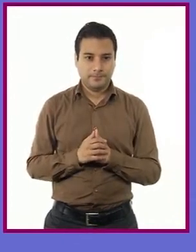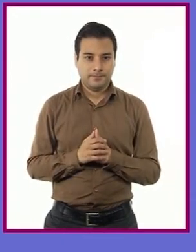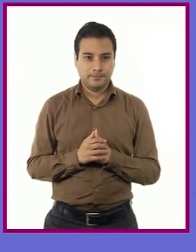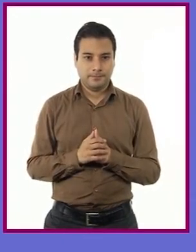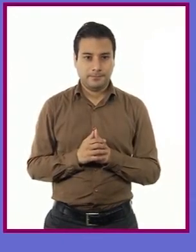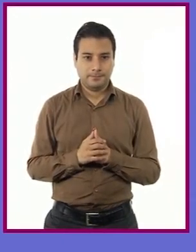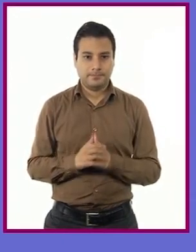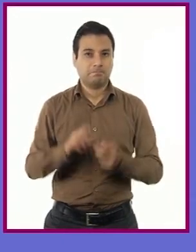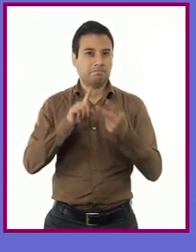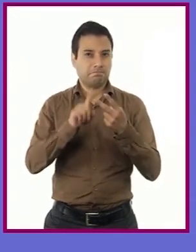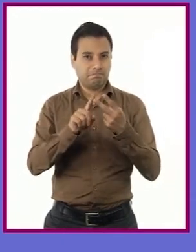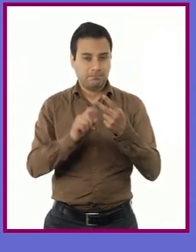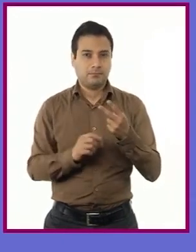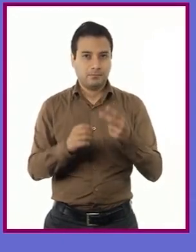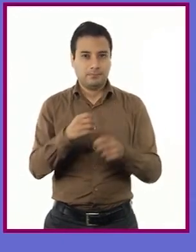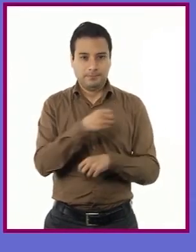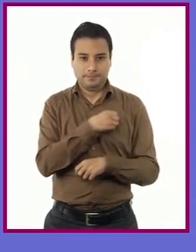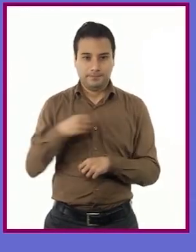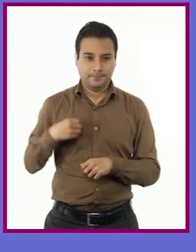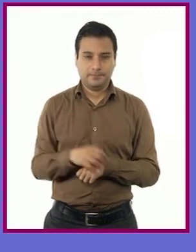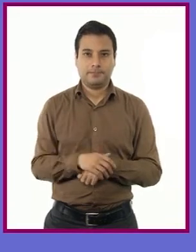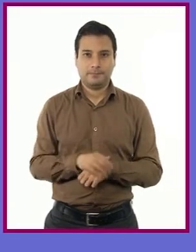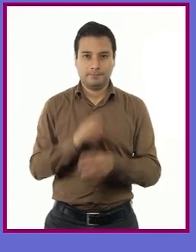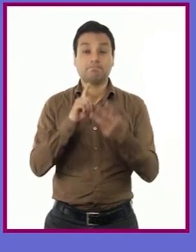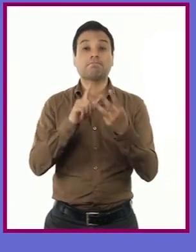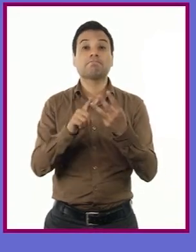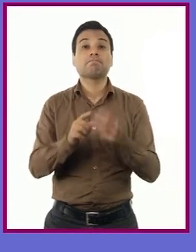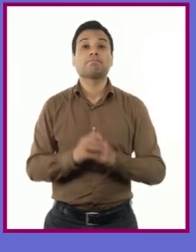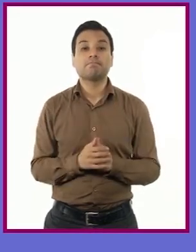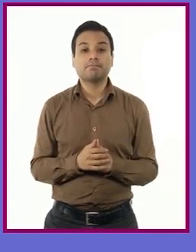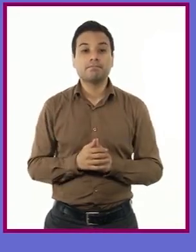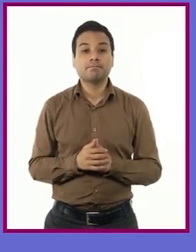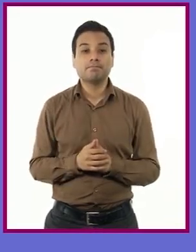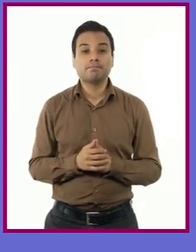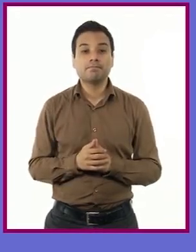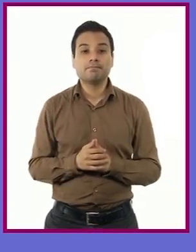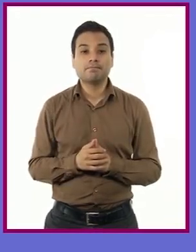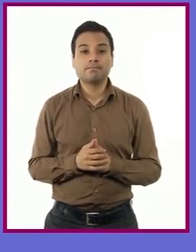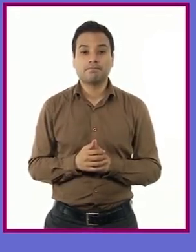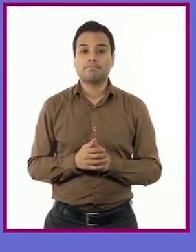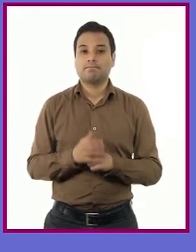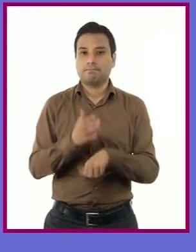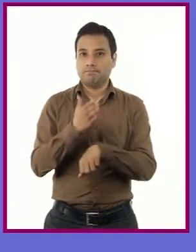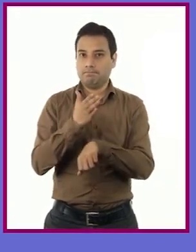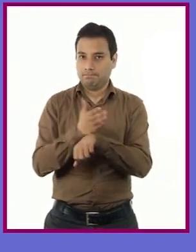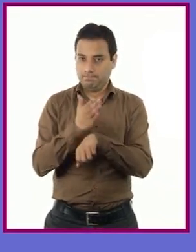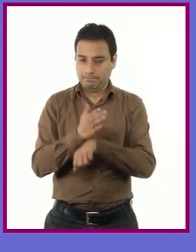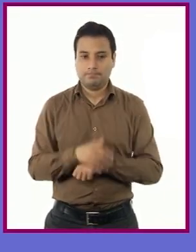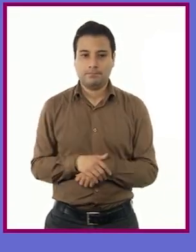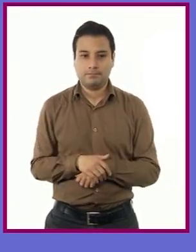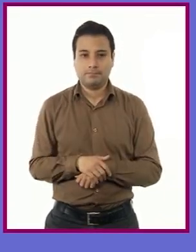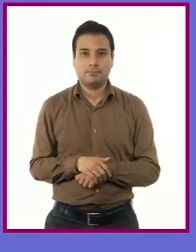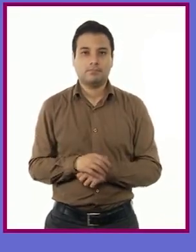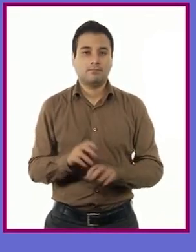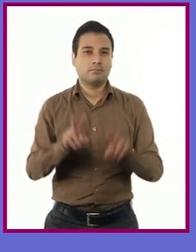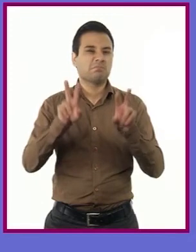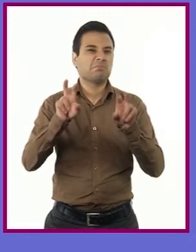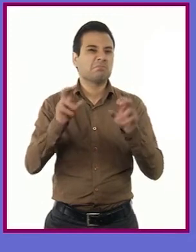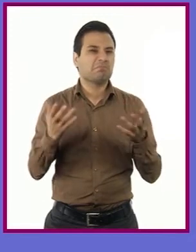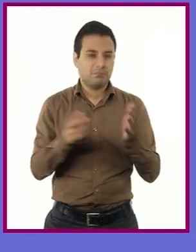segundo sus obligaciones y en el tercero las sanciones por no respetar las mismas. El título está en